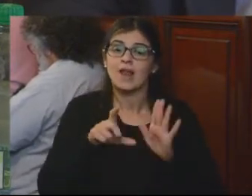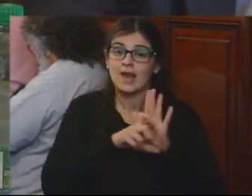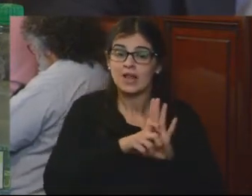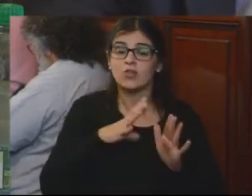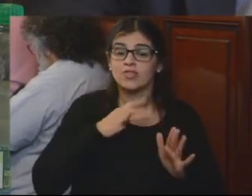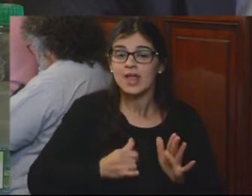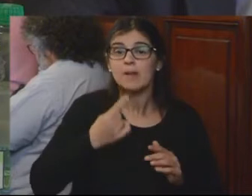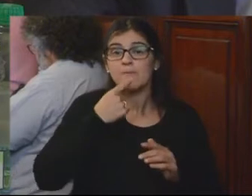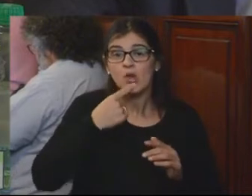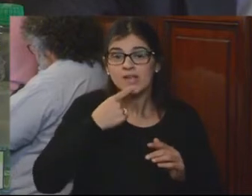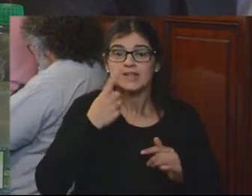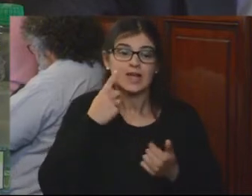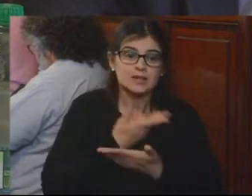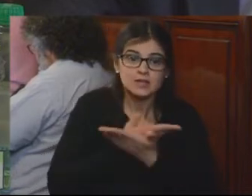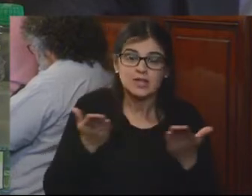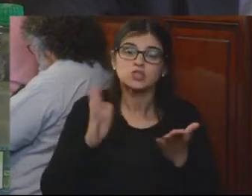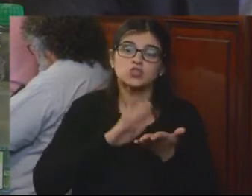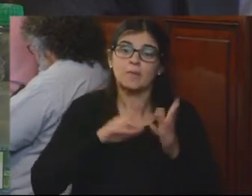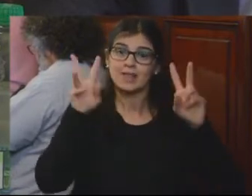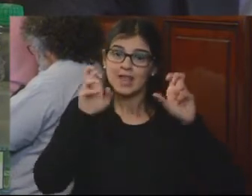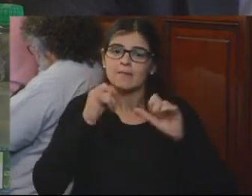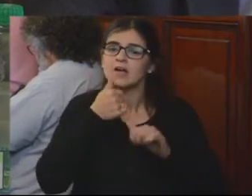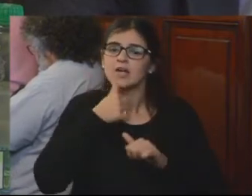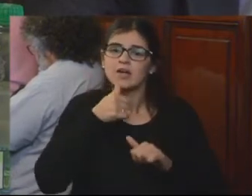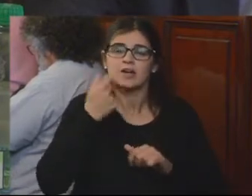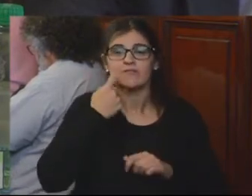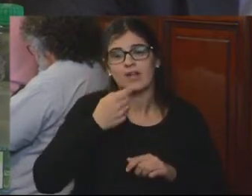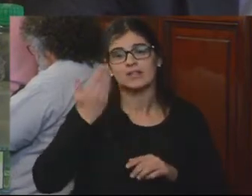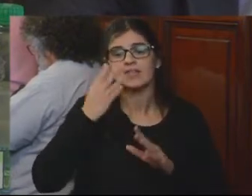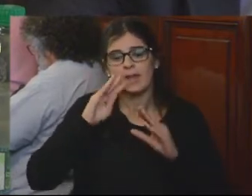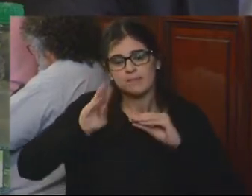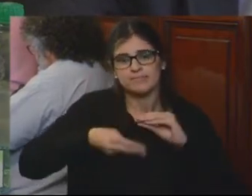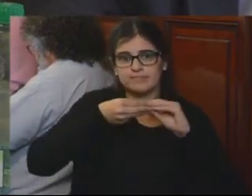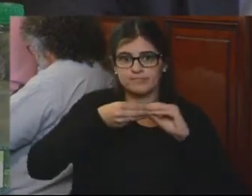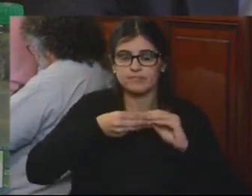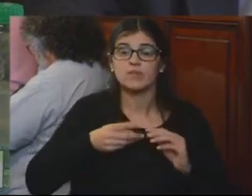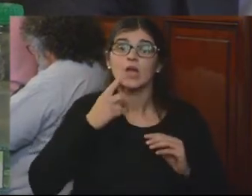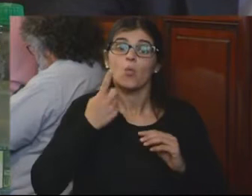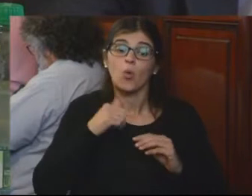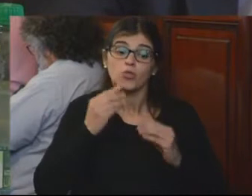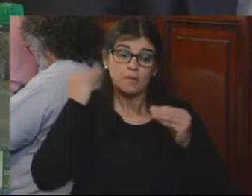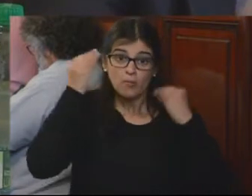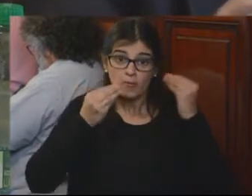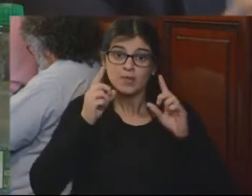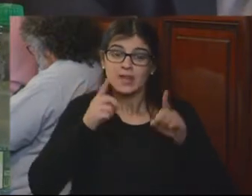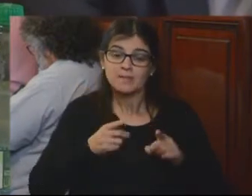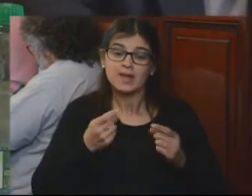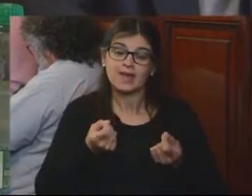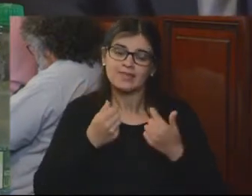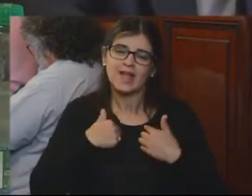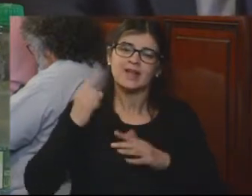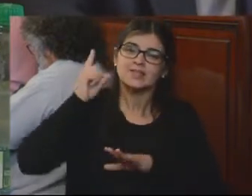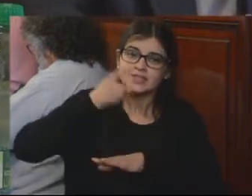políticas públicas sobre la materia pendientes de implementación en cuanto a las preocupaciones que generan las